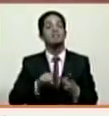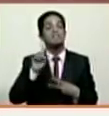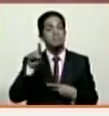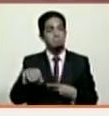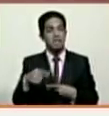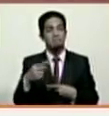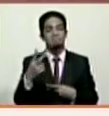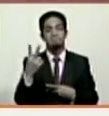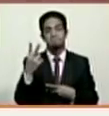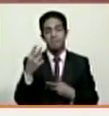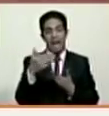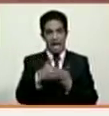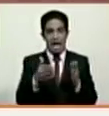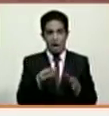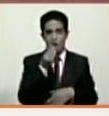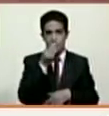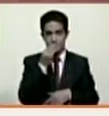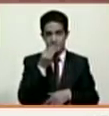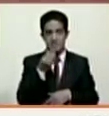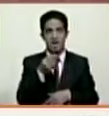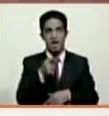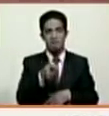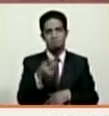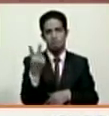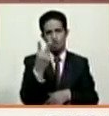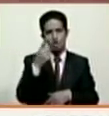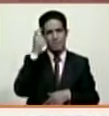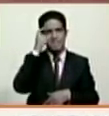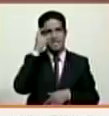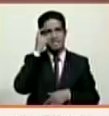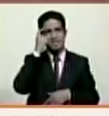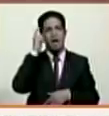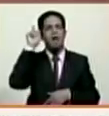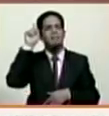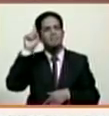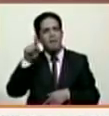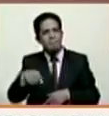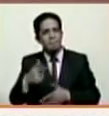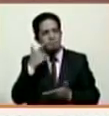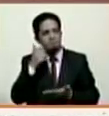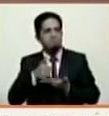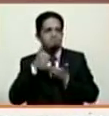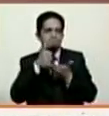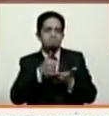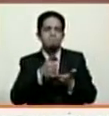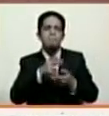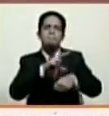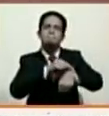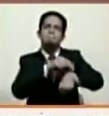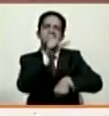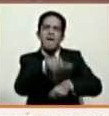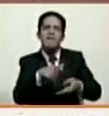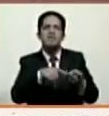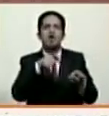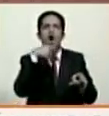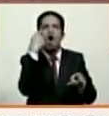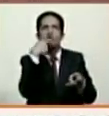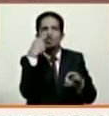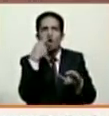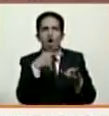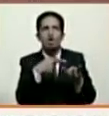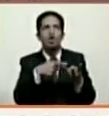CLAP que vamos a llevar los días viernes 22 y sábado 23, también vamos a llevar pediatras, cirujanos, odontólogos, para